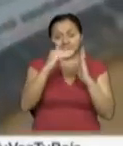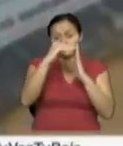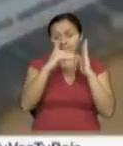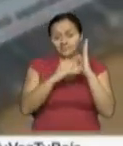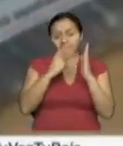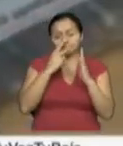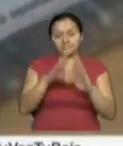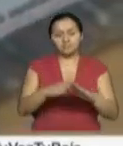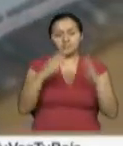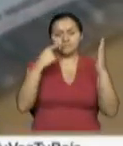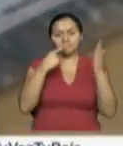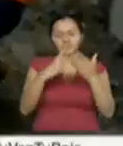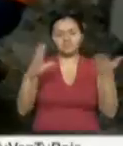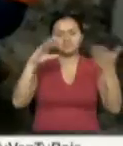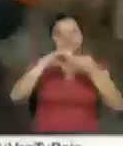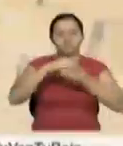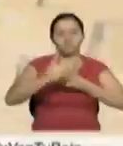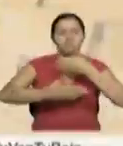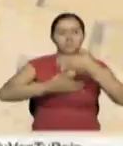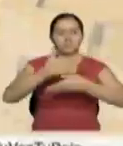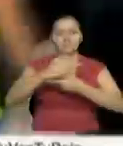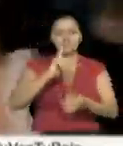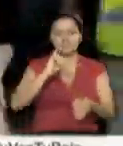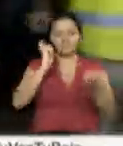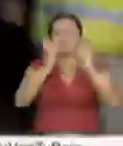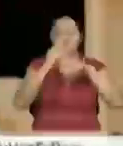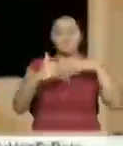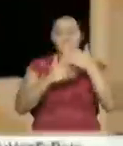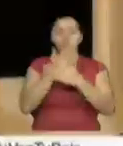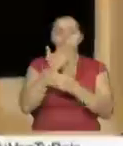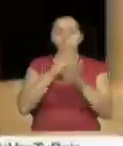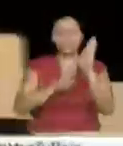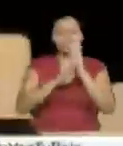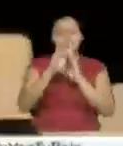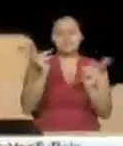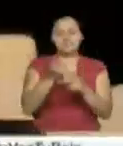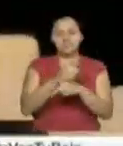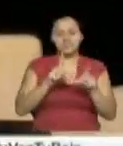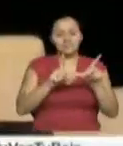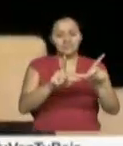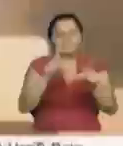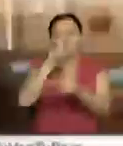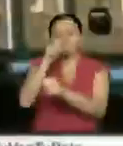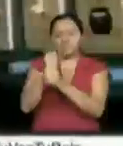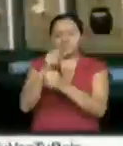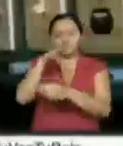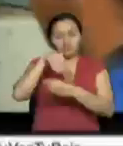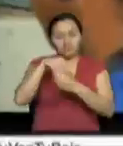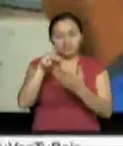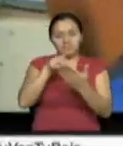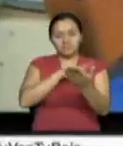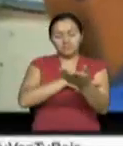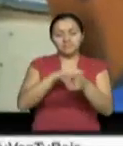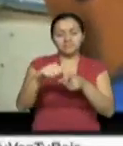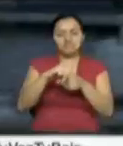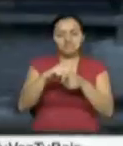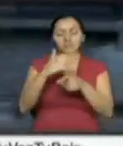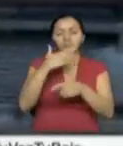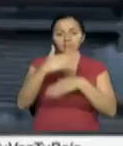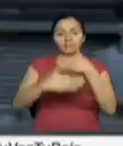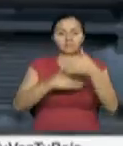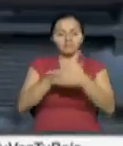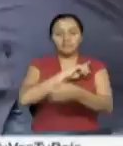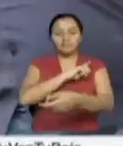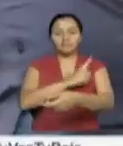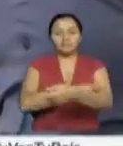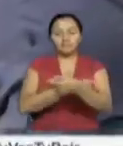la entidad busca consolidar el proceso de cambio de la matriz productiva, certificando a empleados dentro de un programa piloto diseñado para